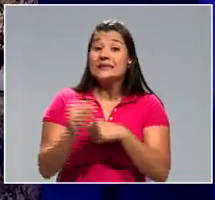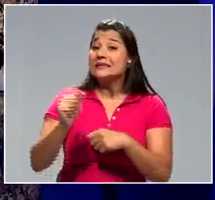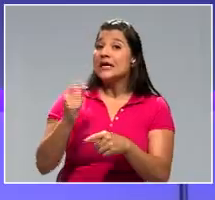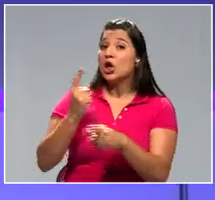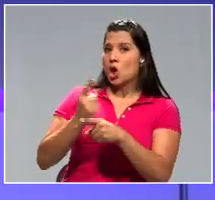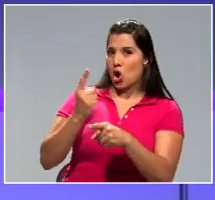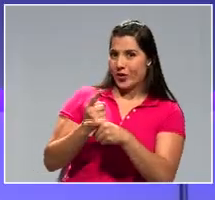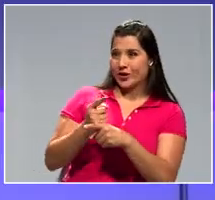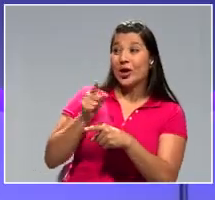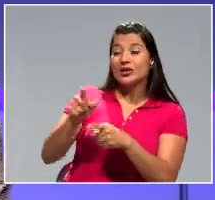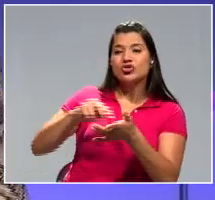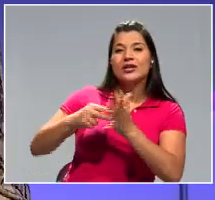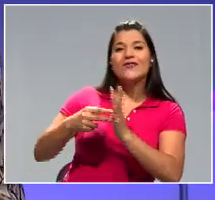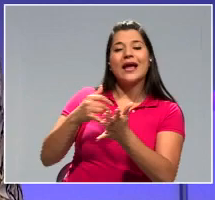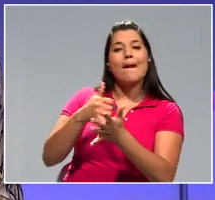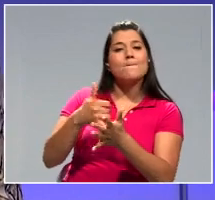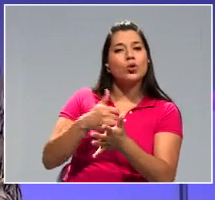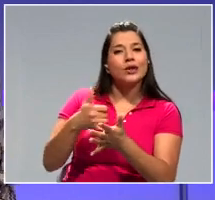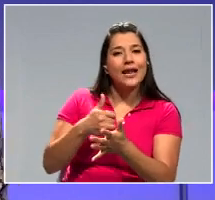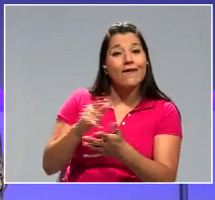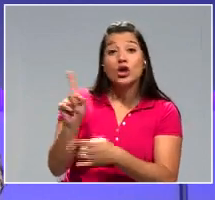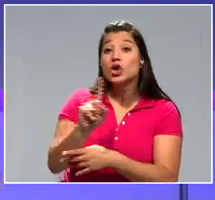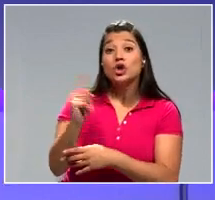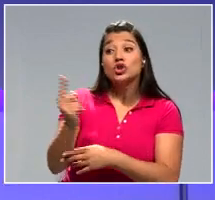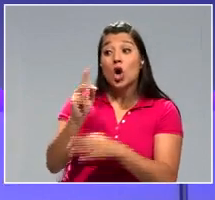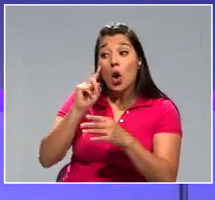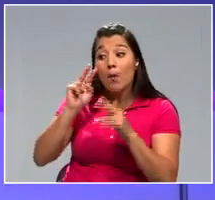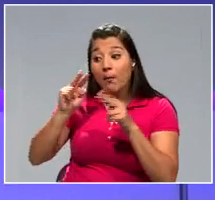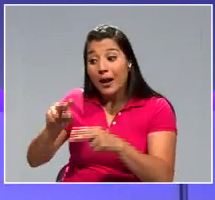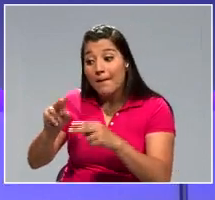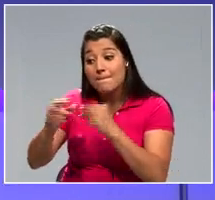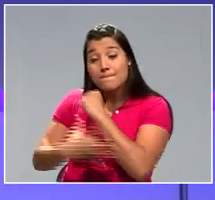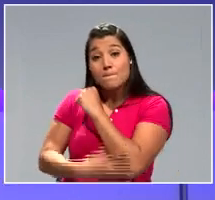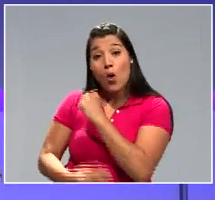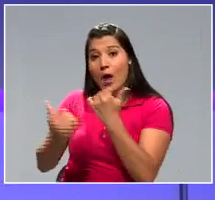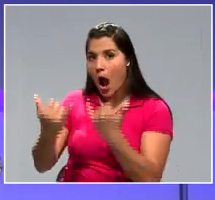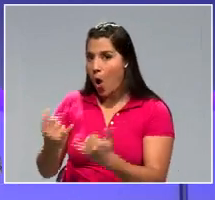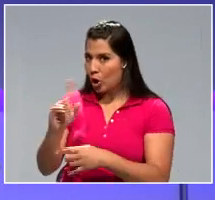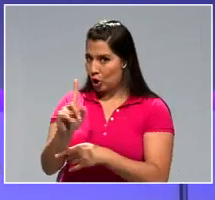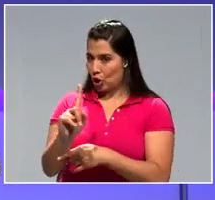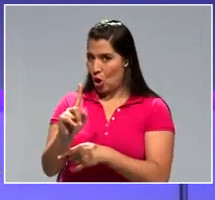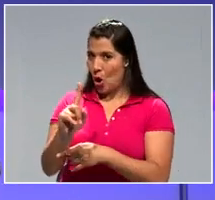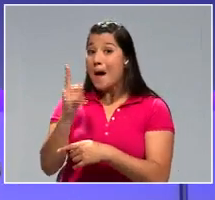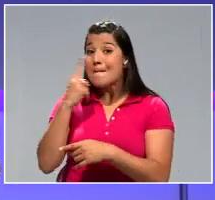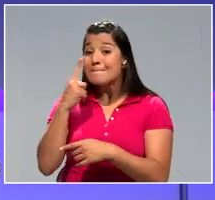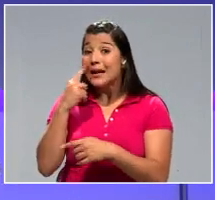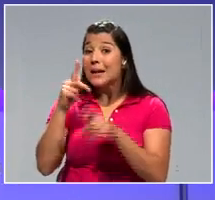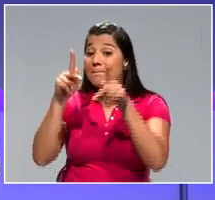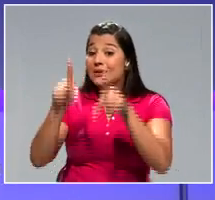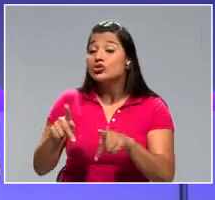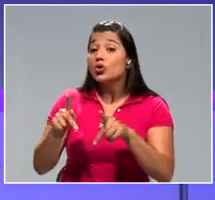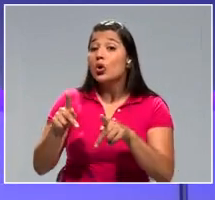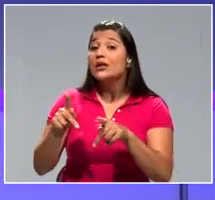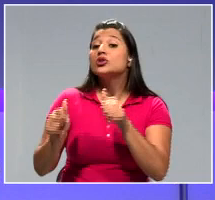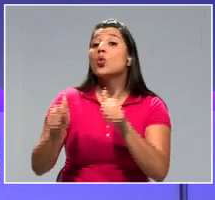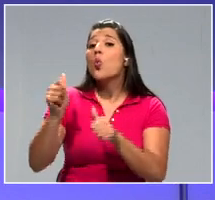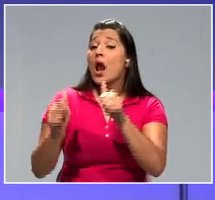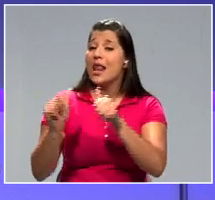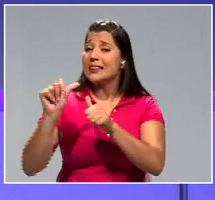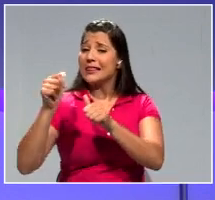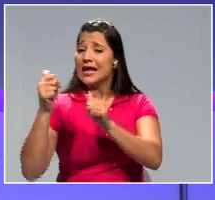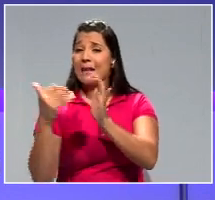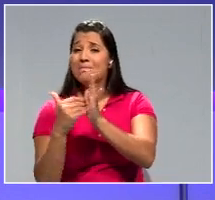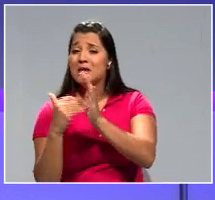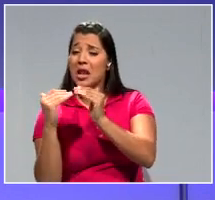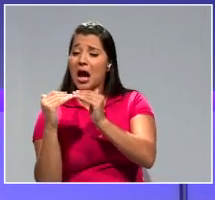con la vulnerabilidad, porque no es solo enfocarse en los pobres, sino en esos que están 10.000 colones por encima de la línea de pobreza, pero que sus